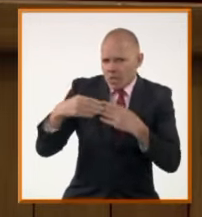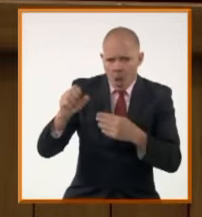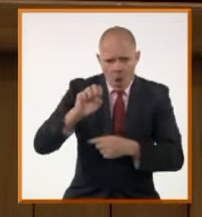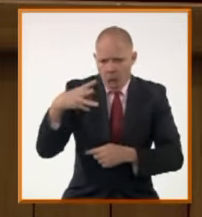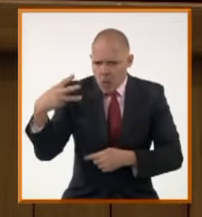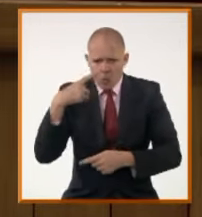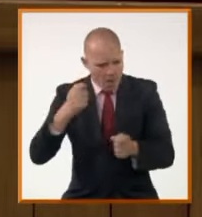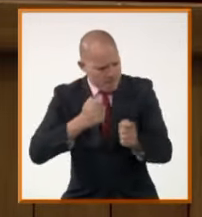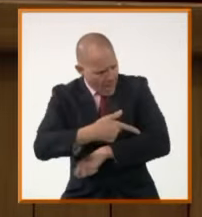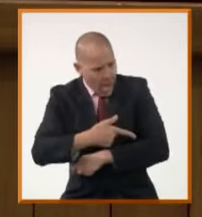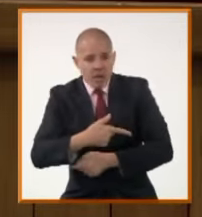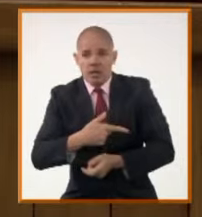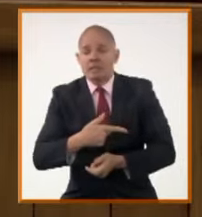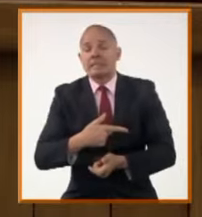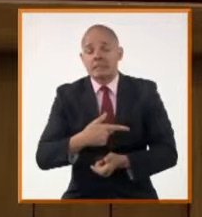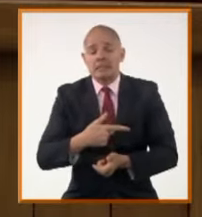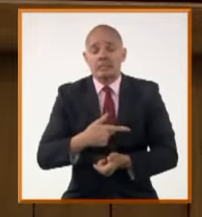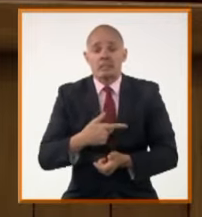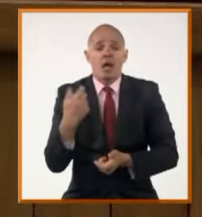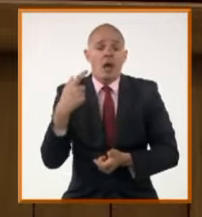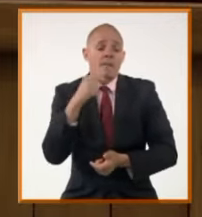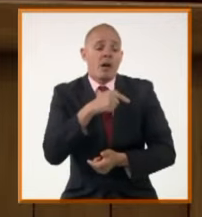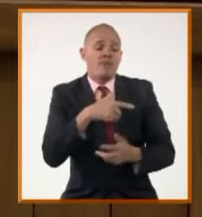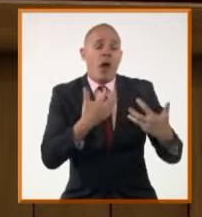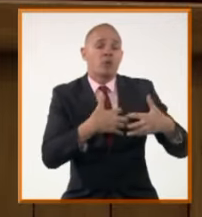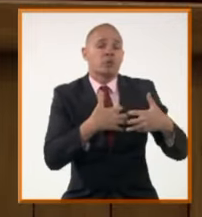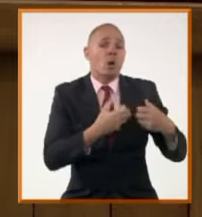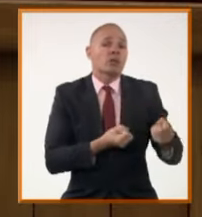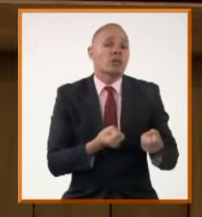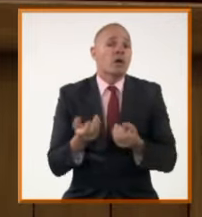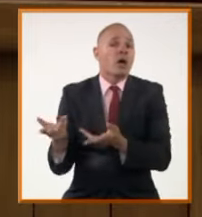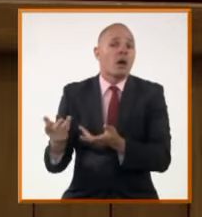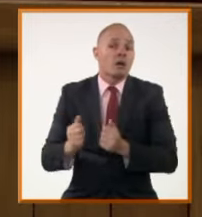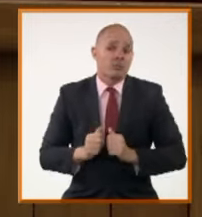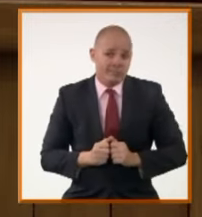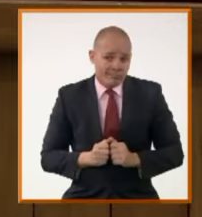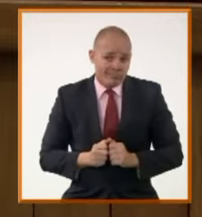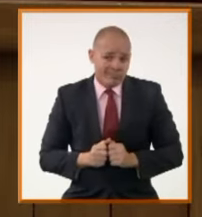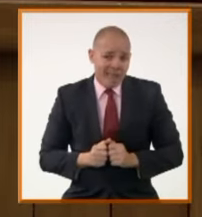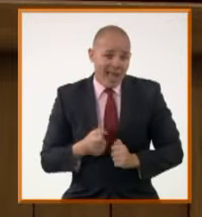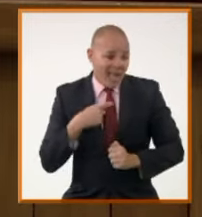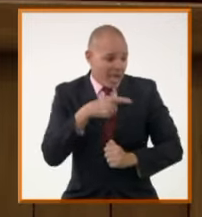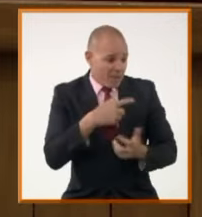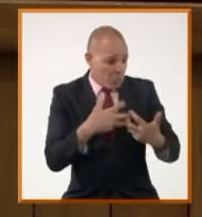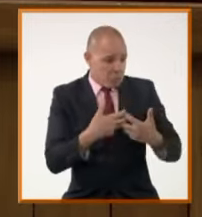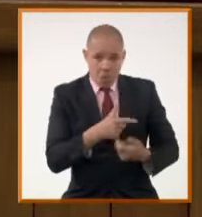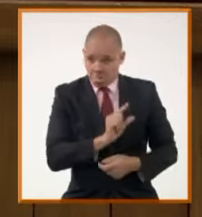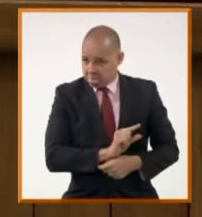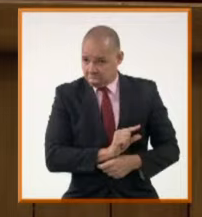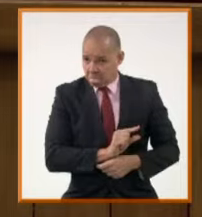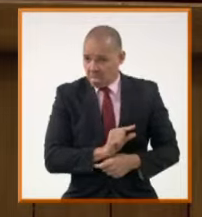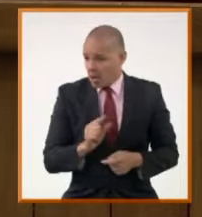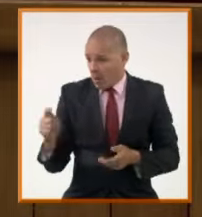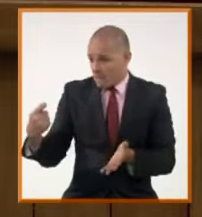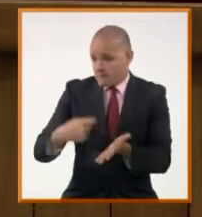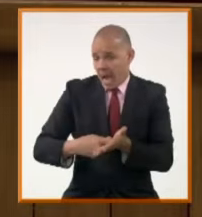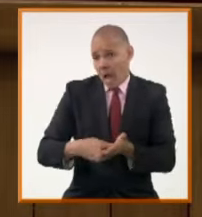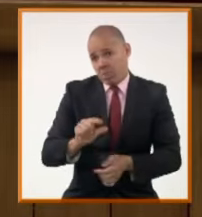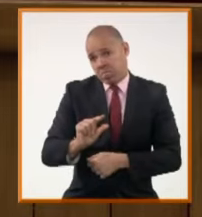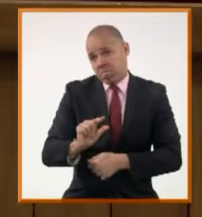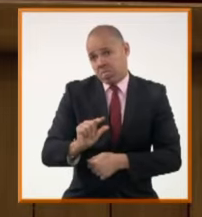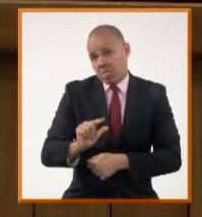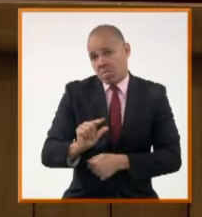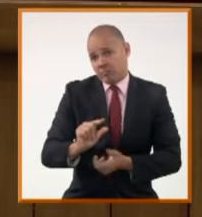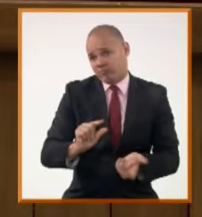Pero ello conlleva también una transformación y solución a los problemas que nos están impidiendo incrementar las producciones de esos